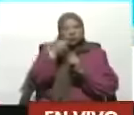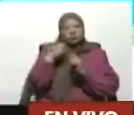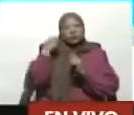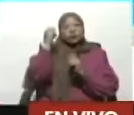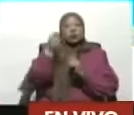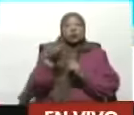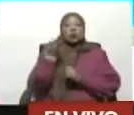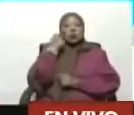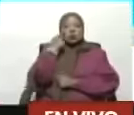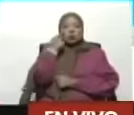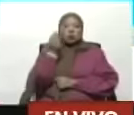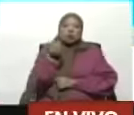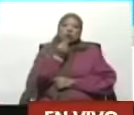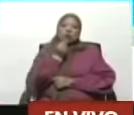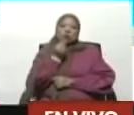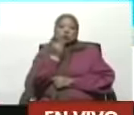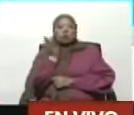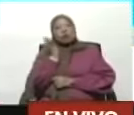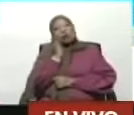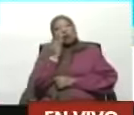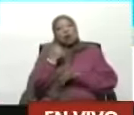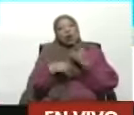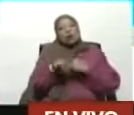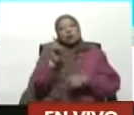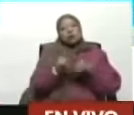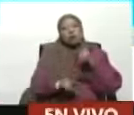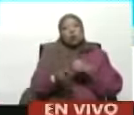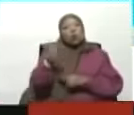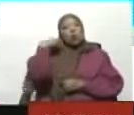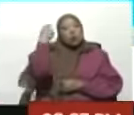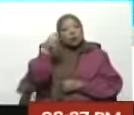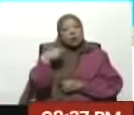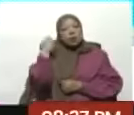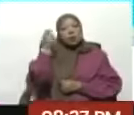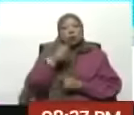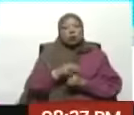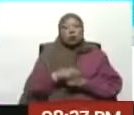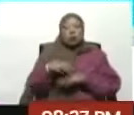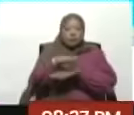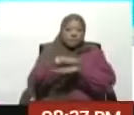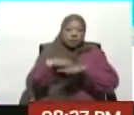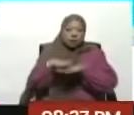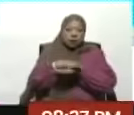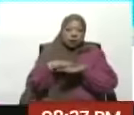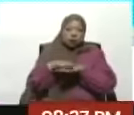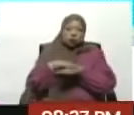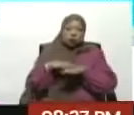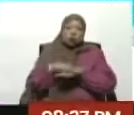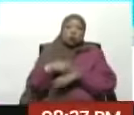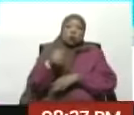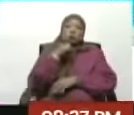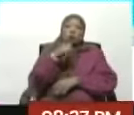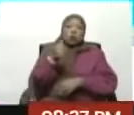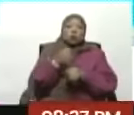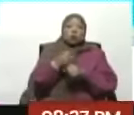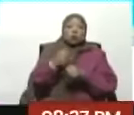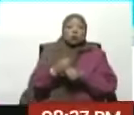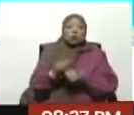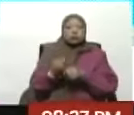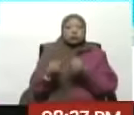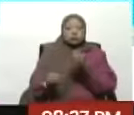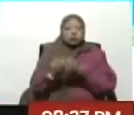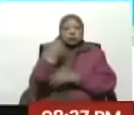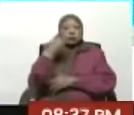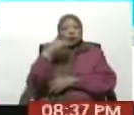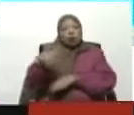No los voy a aburrir con los videos. Si le digo al ministro Alfred Nazaret, difúndalos por medios,